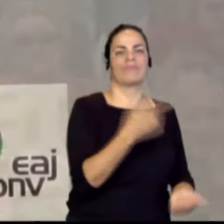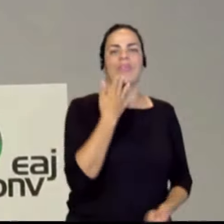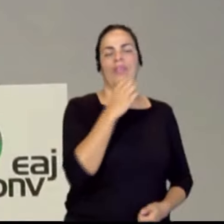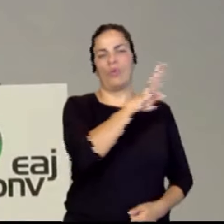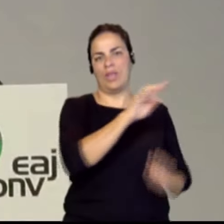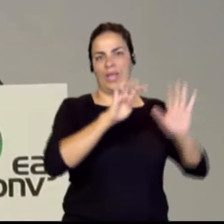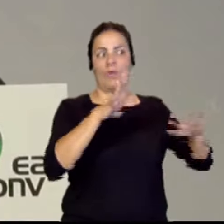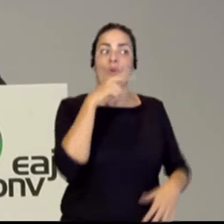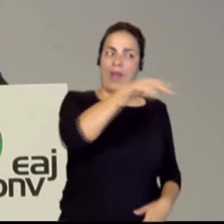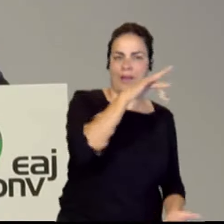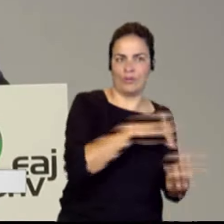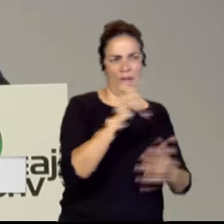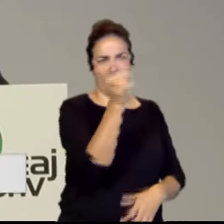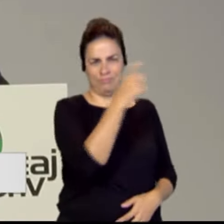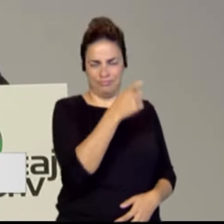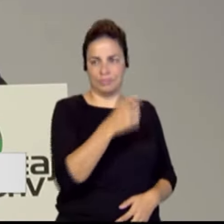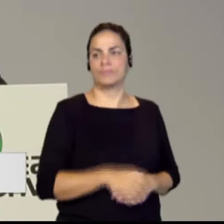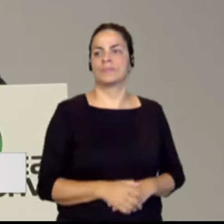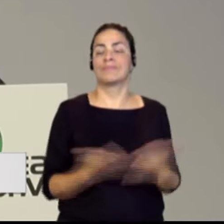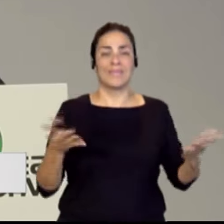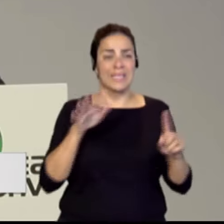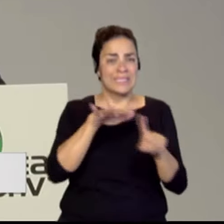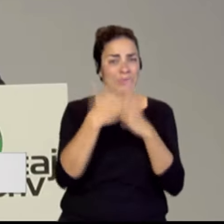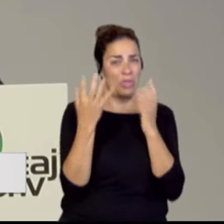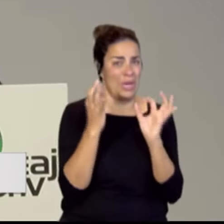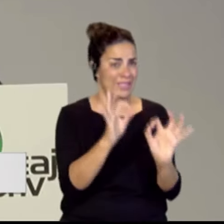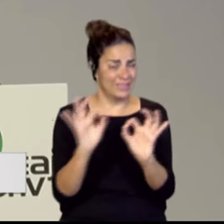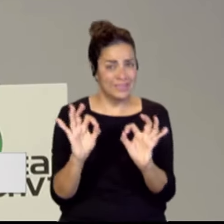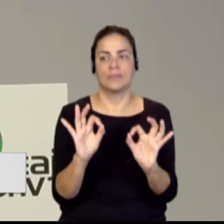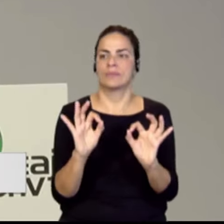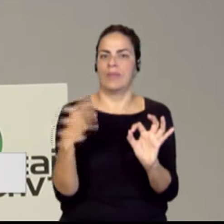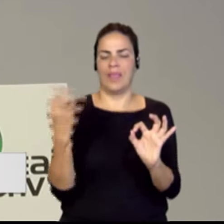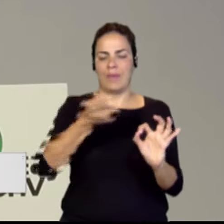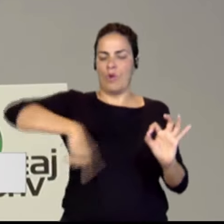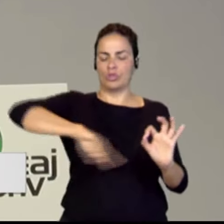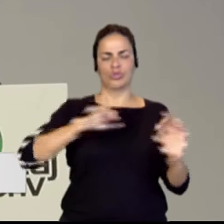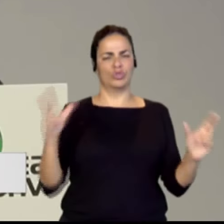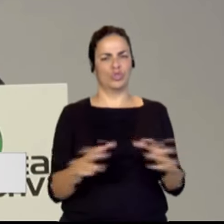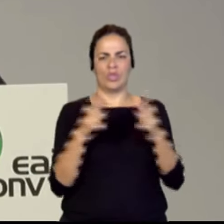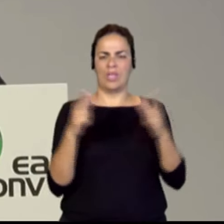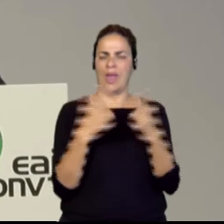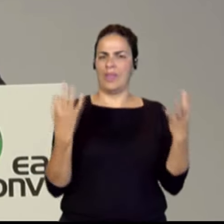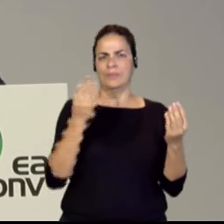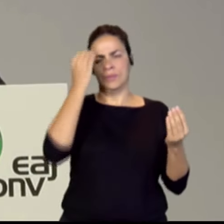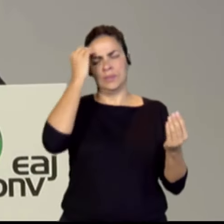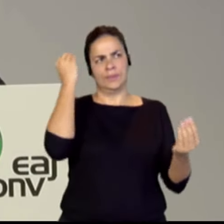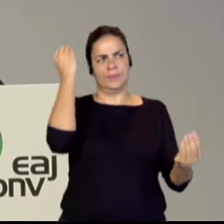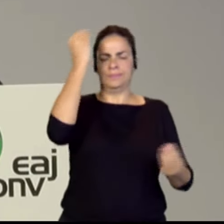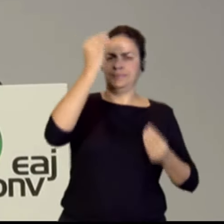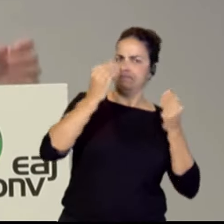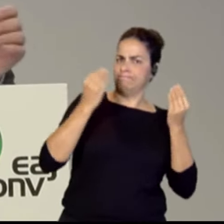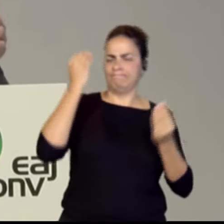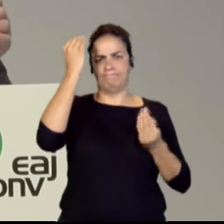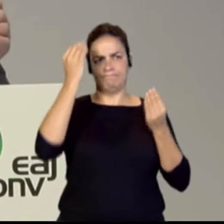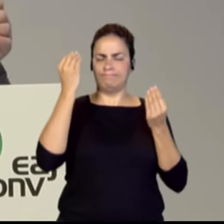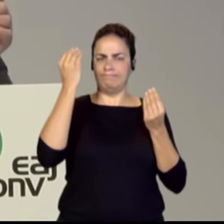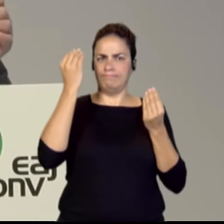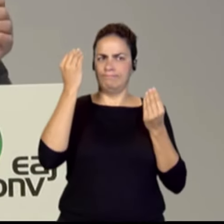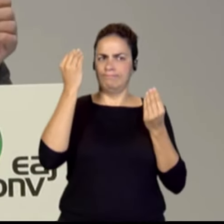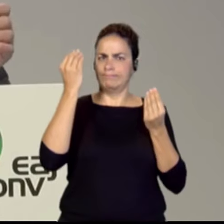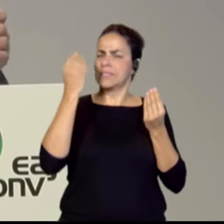sucesos Nos tienen que llevar como sociedad a la reflexión de si todo esto que